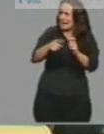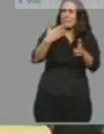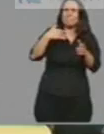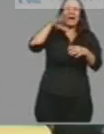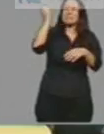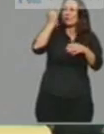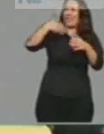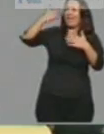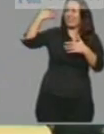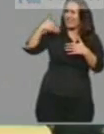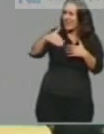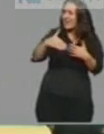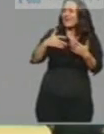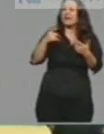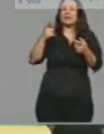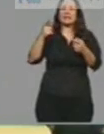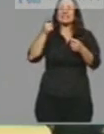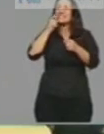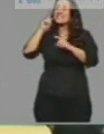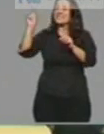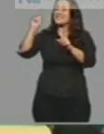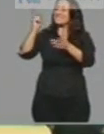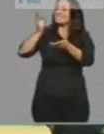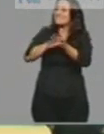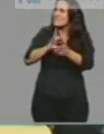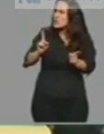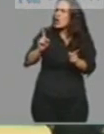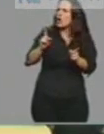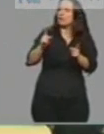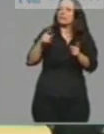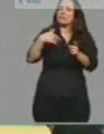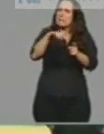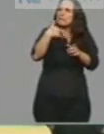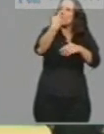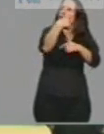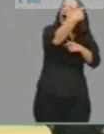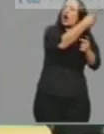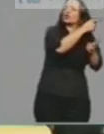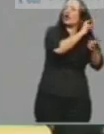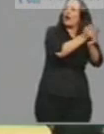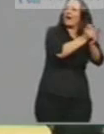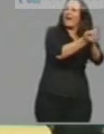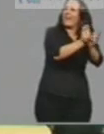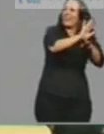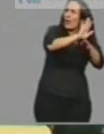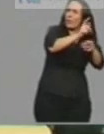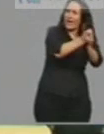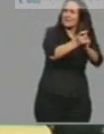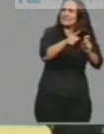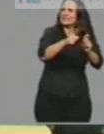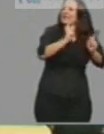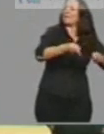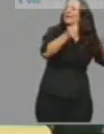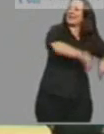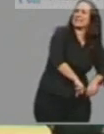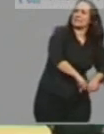memoria, sino que también invalidaría otras reestructuraciones de deuda. Porque tengas en cuenta que